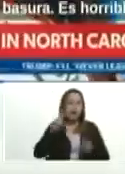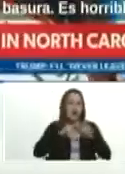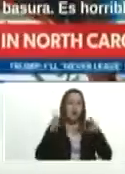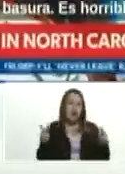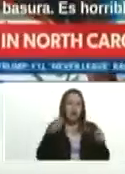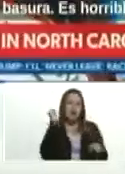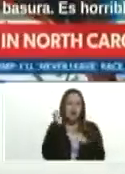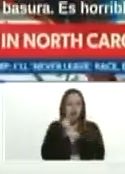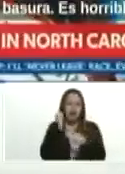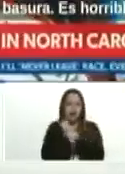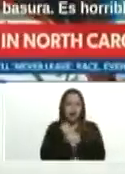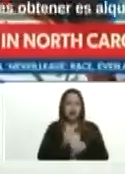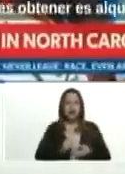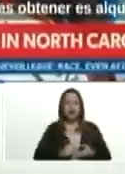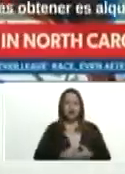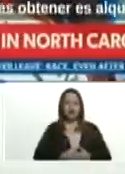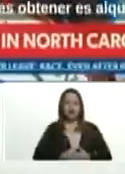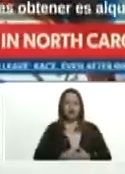de trabajo.